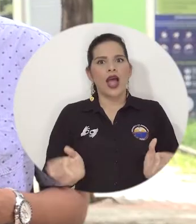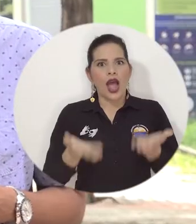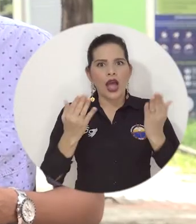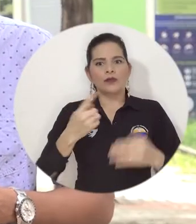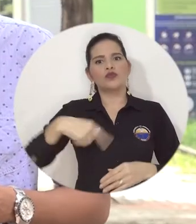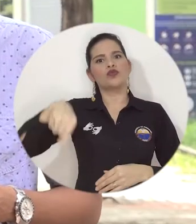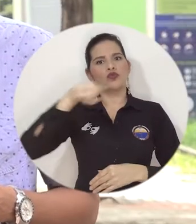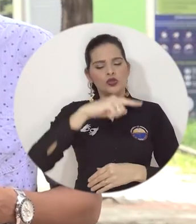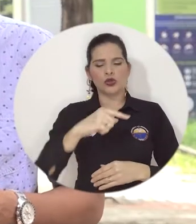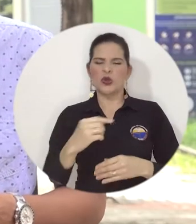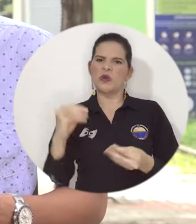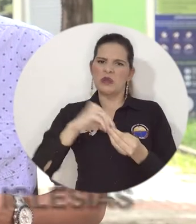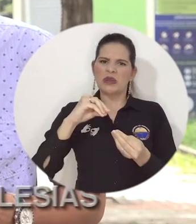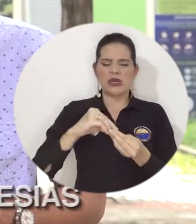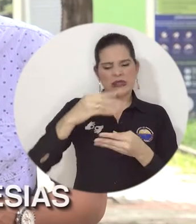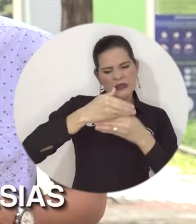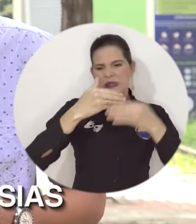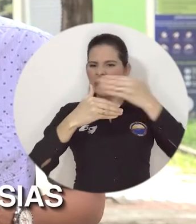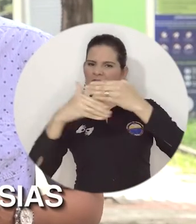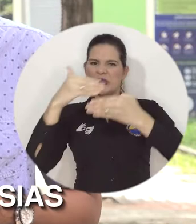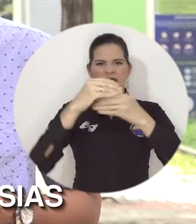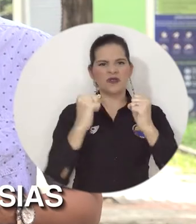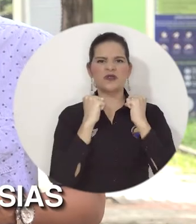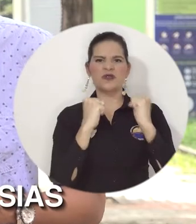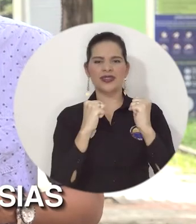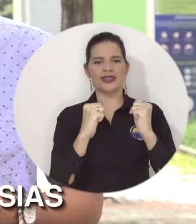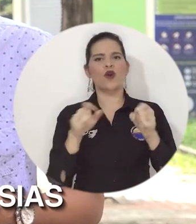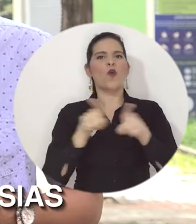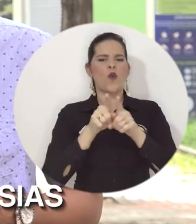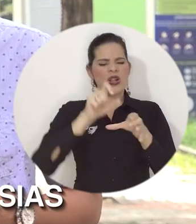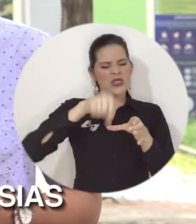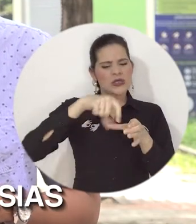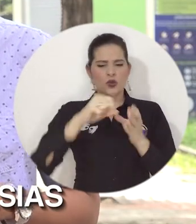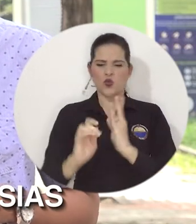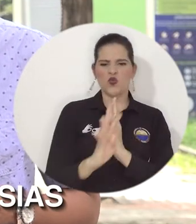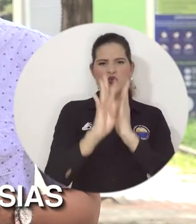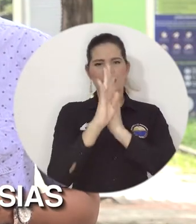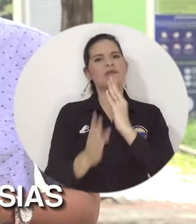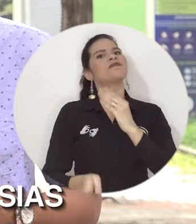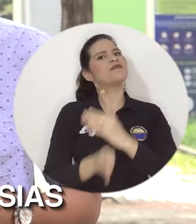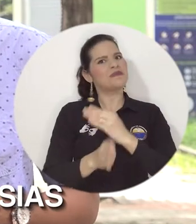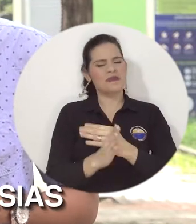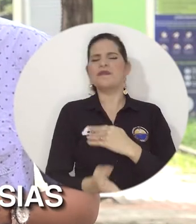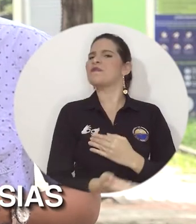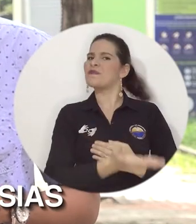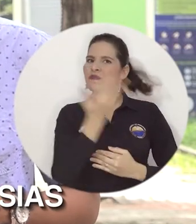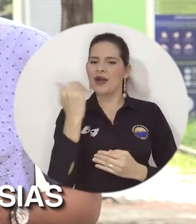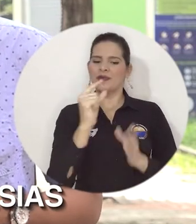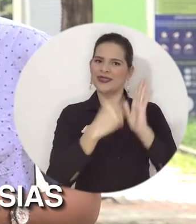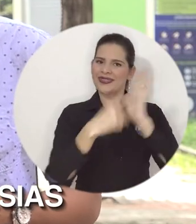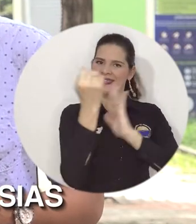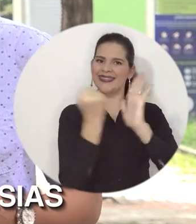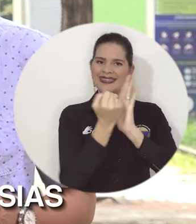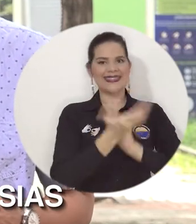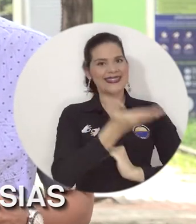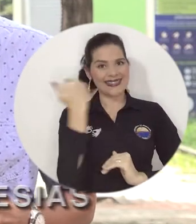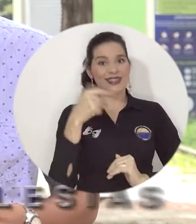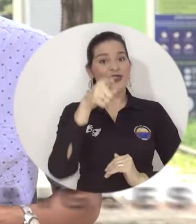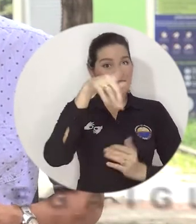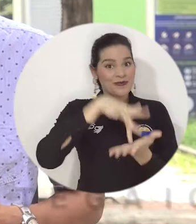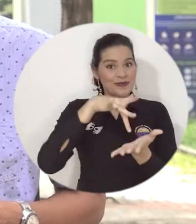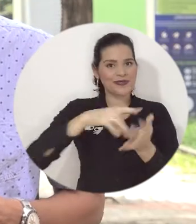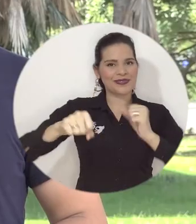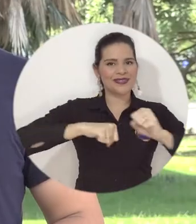Es momento de seguir construyendo sobre lo construido. Es momento de seguir sembrando. Vamos por la renovación